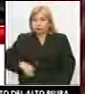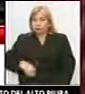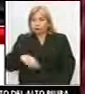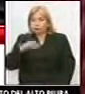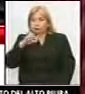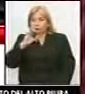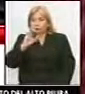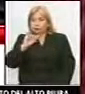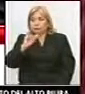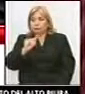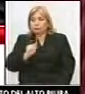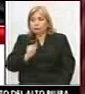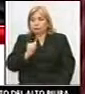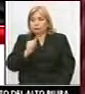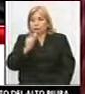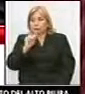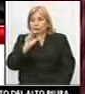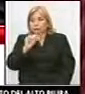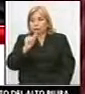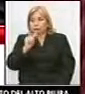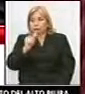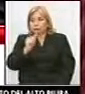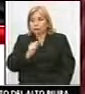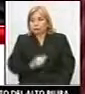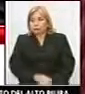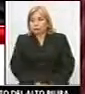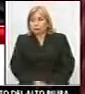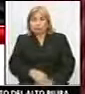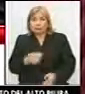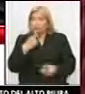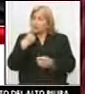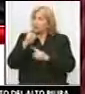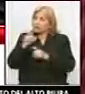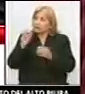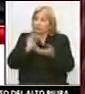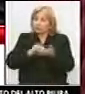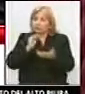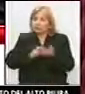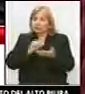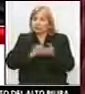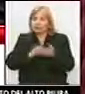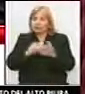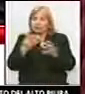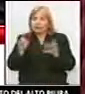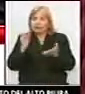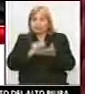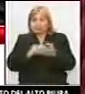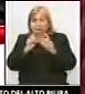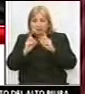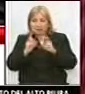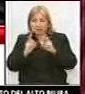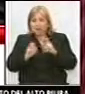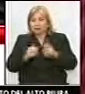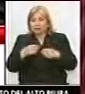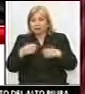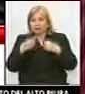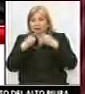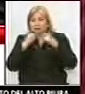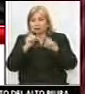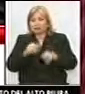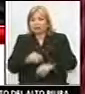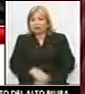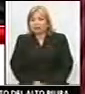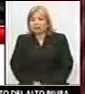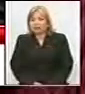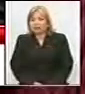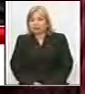¿Se puede volver a repreguntar cuántas veces sea necesario por estos congresistas? Le pido, por favor, que nos pueda contestar.